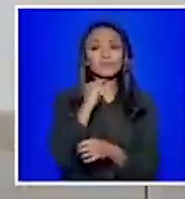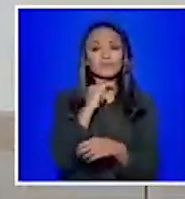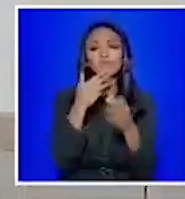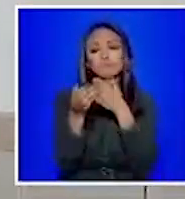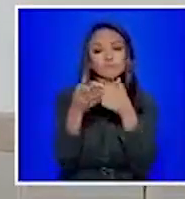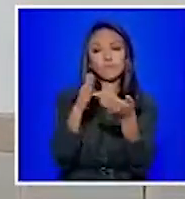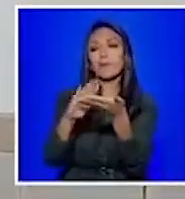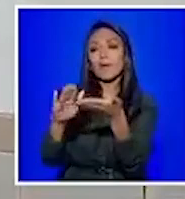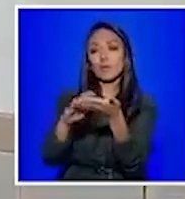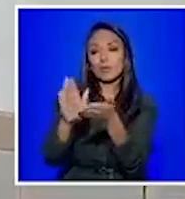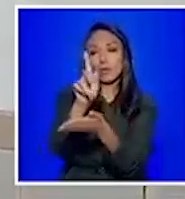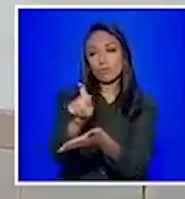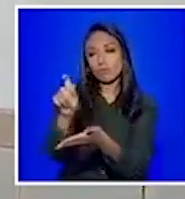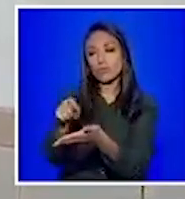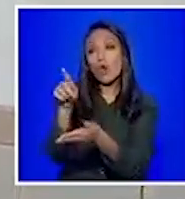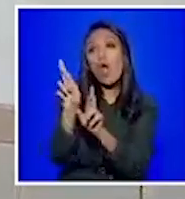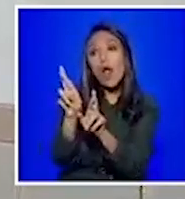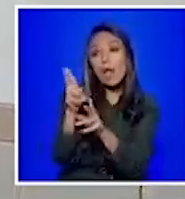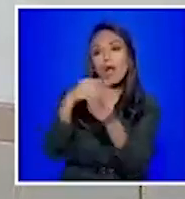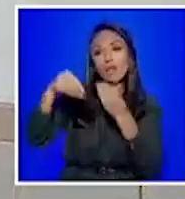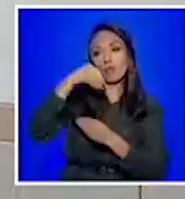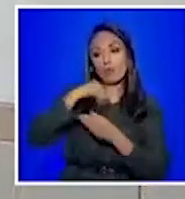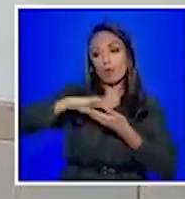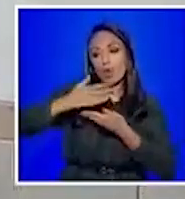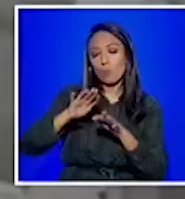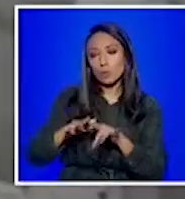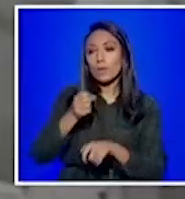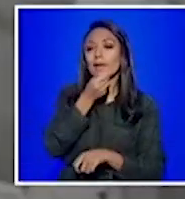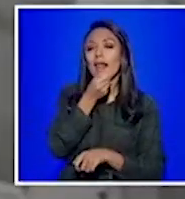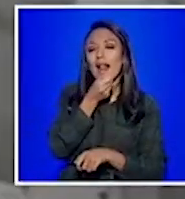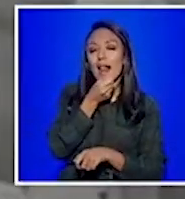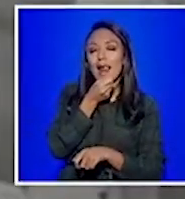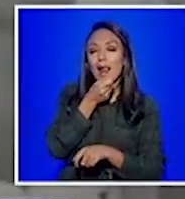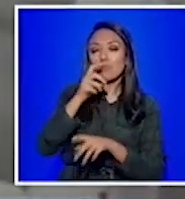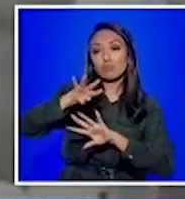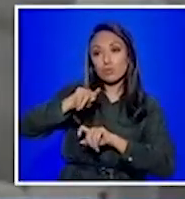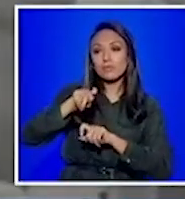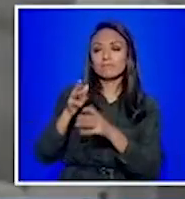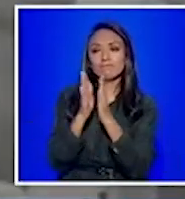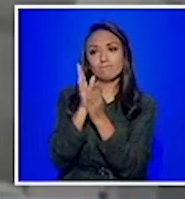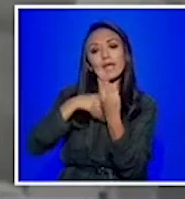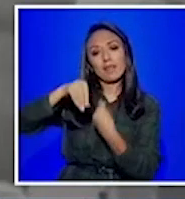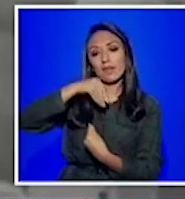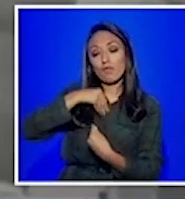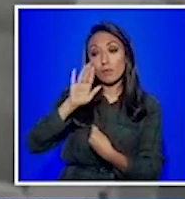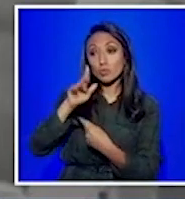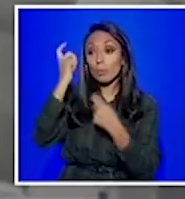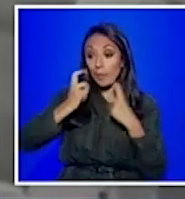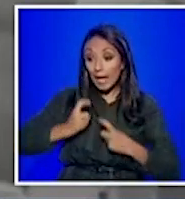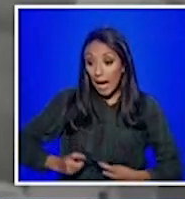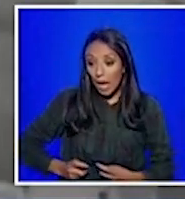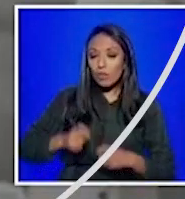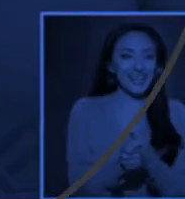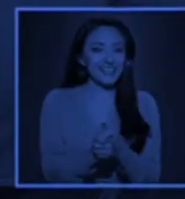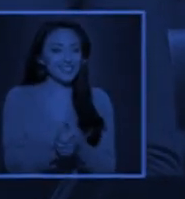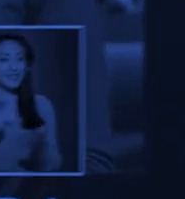delincuentes se arrepientan y devuelvan una computadora y el micrófono que se llevaron de la iglesia y así entienden su pecado ante los ojos de